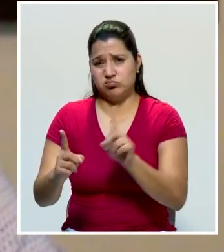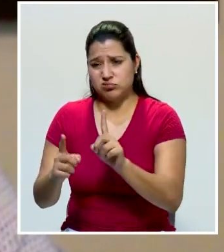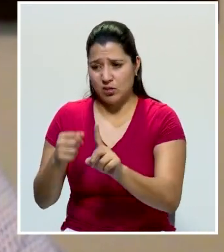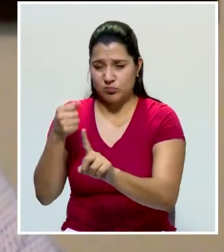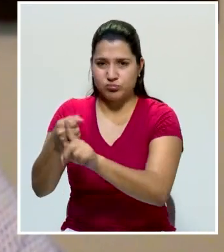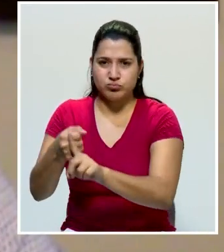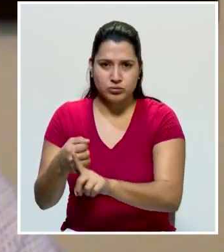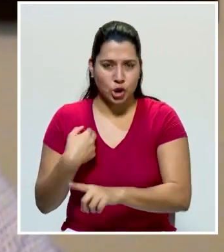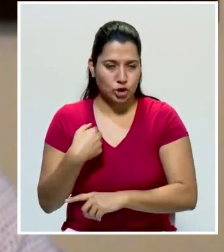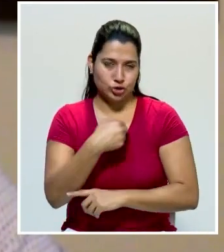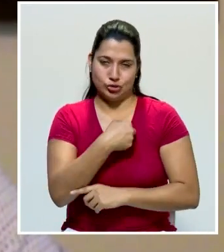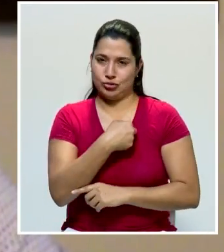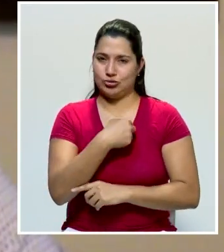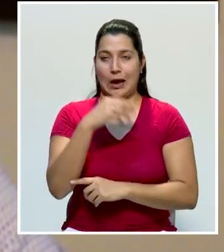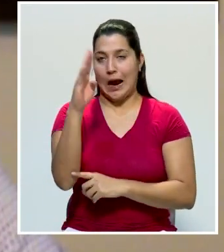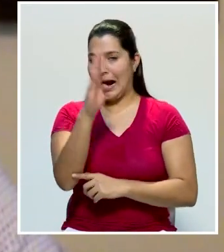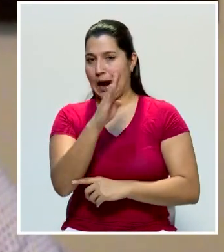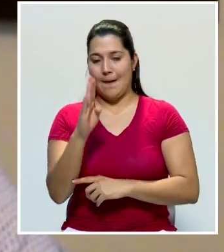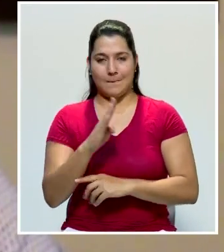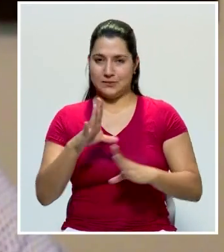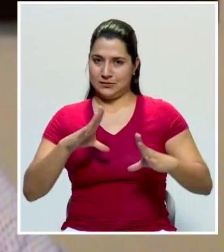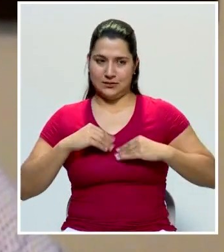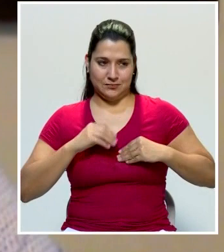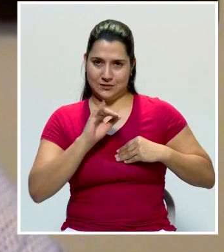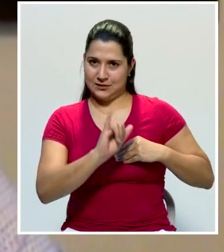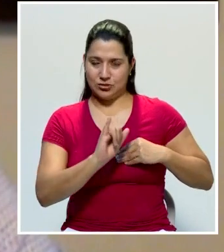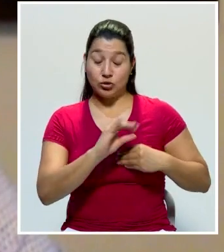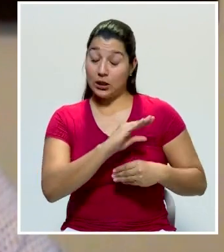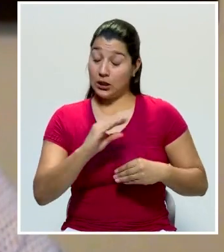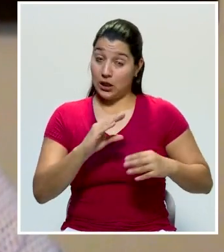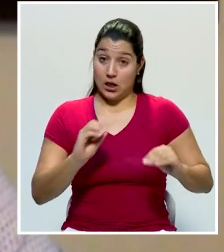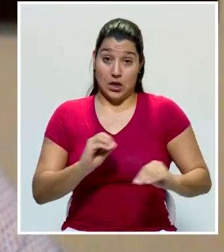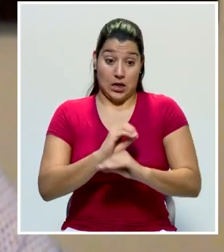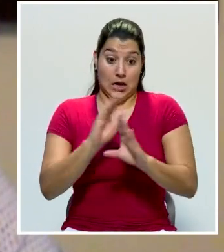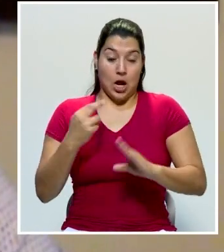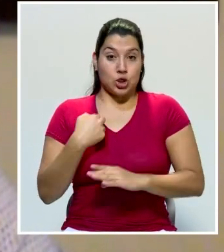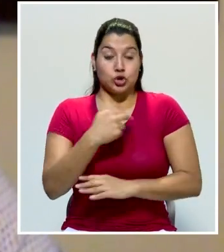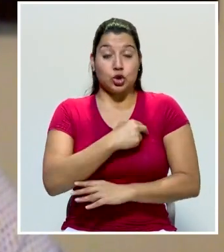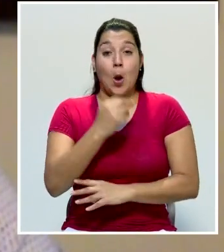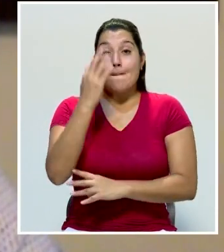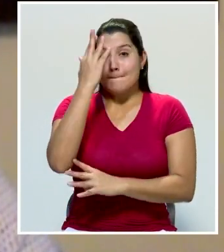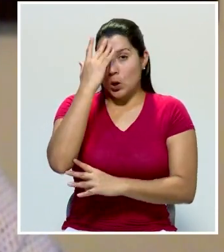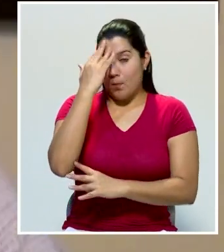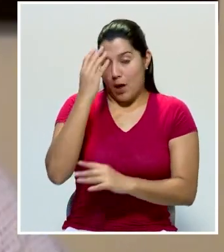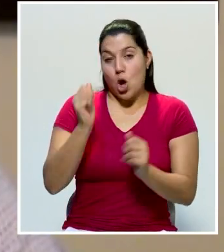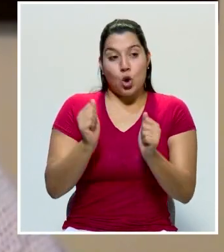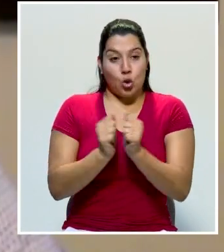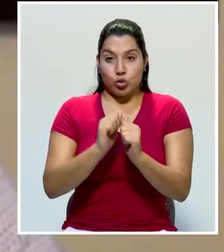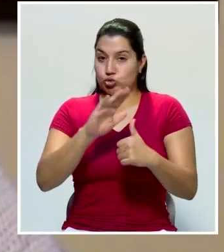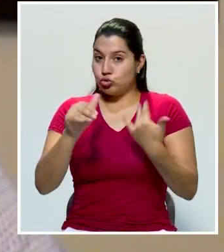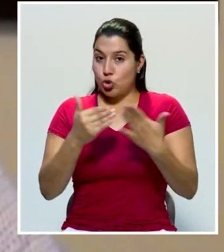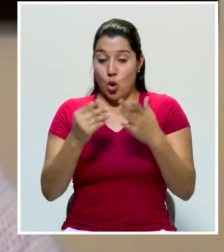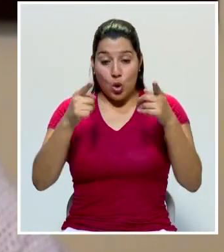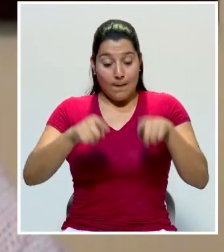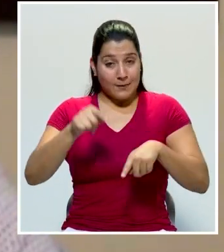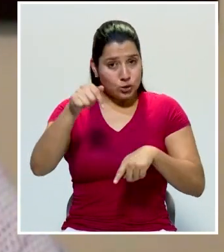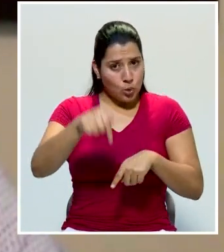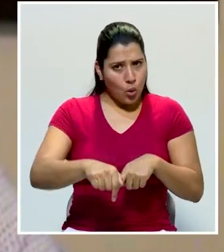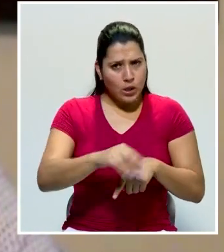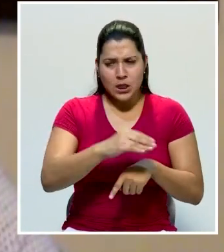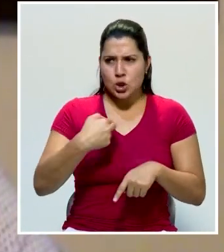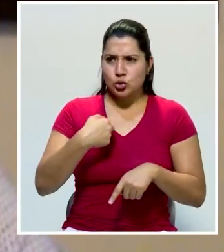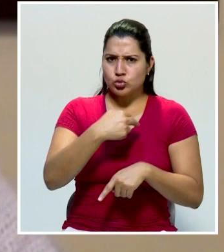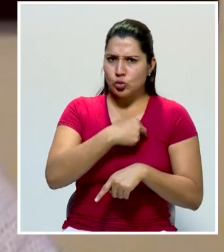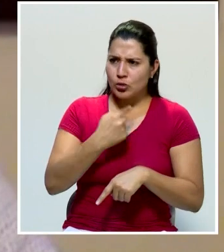y física, y por supuesto estamos muy preocupados por lo que pasó y le hemos hecho llegar nuestra solidaridad